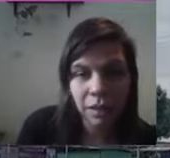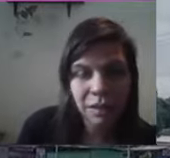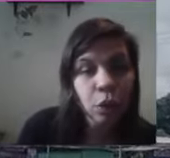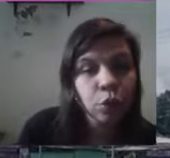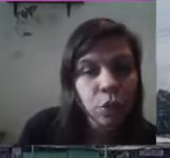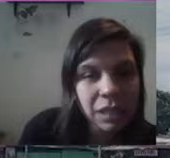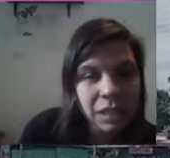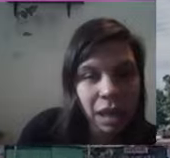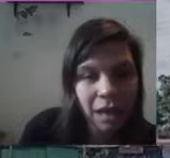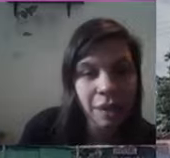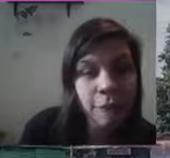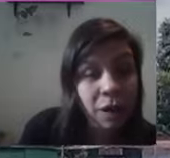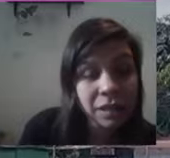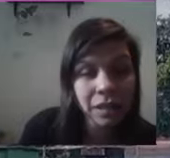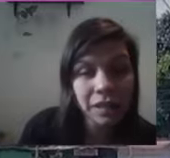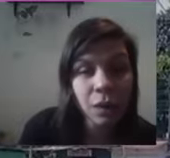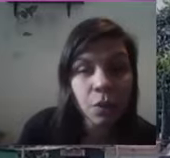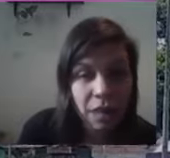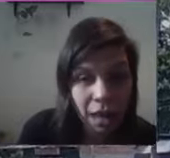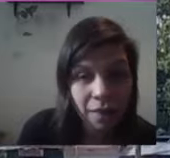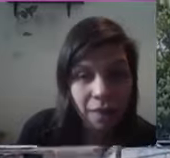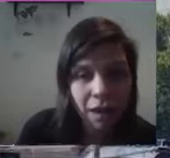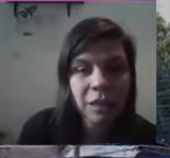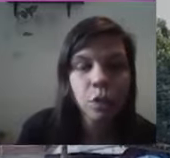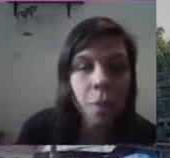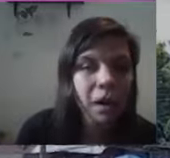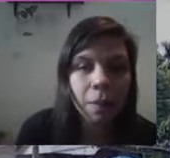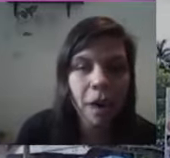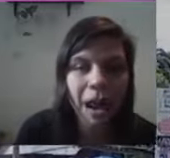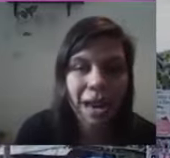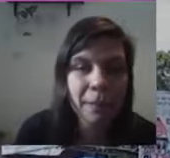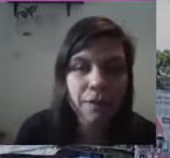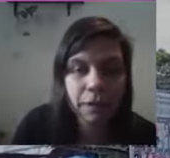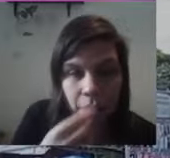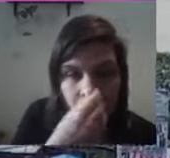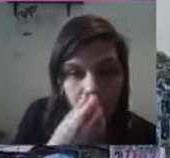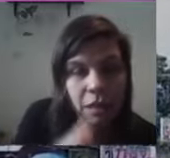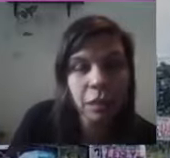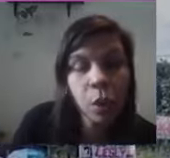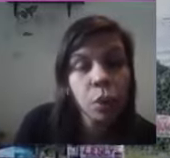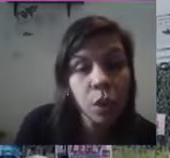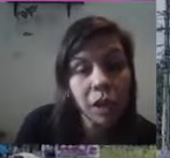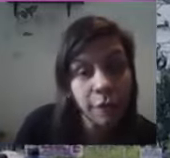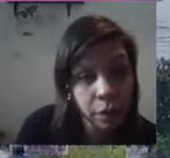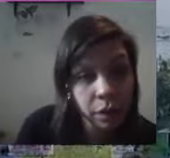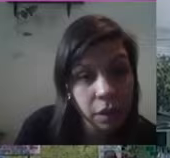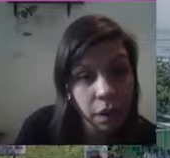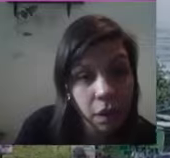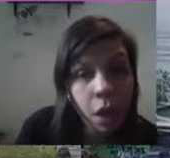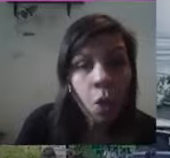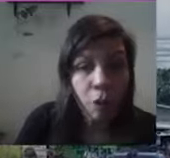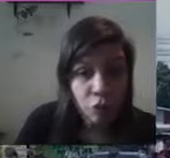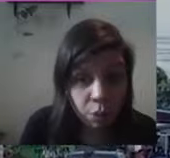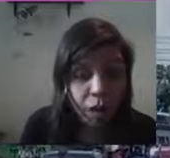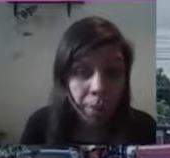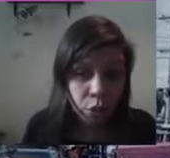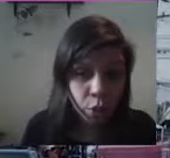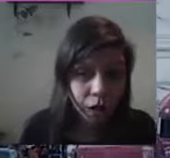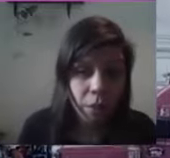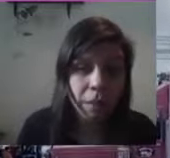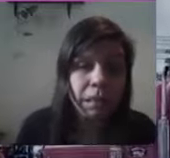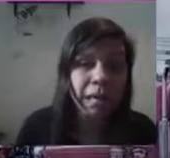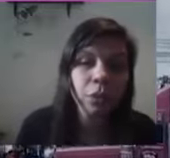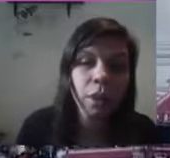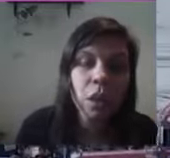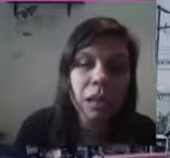protesta ni autoriza a las fuerzas de seguridad a disolver la manifestación mediante el uso de la fuerza. Cuando algunas